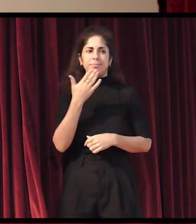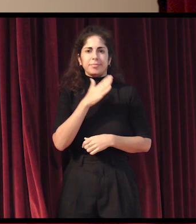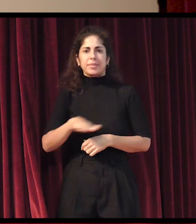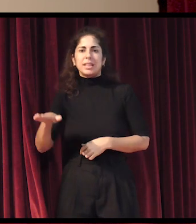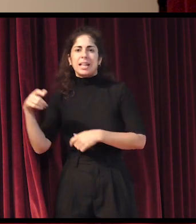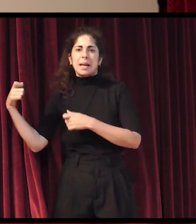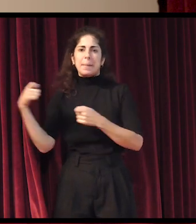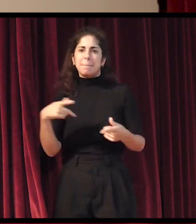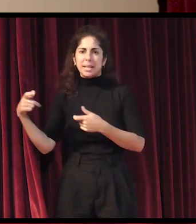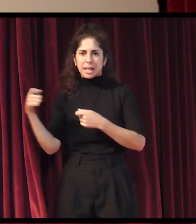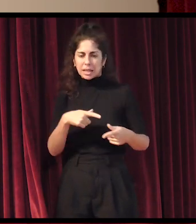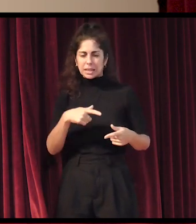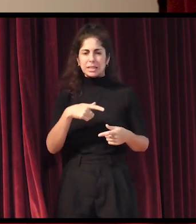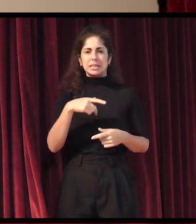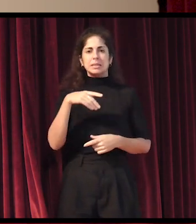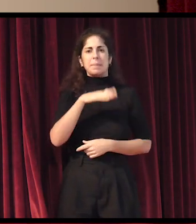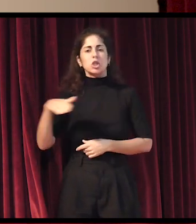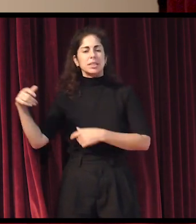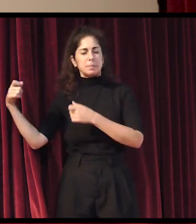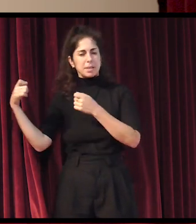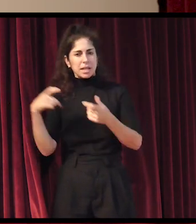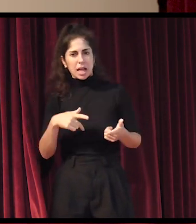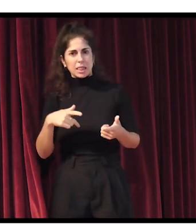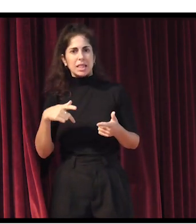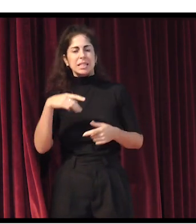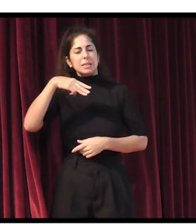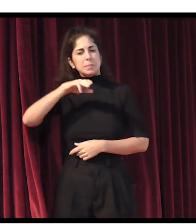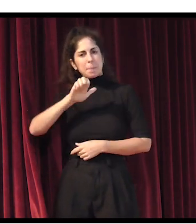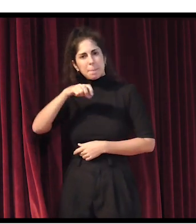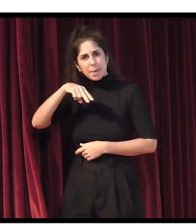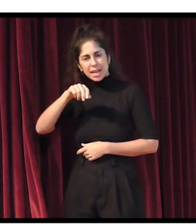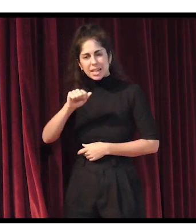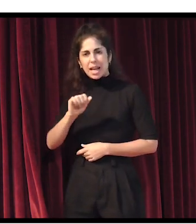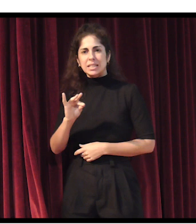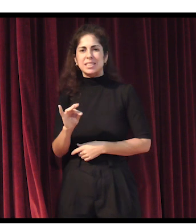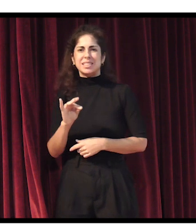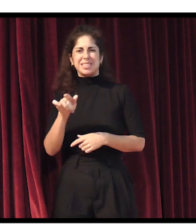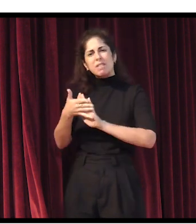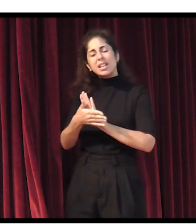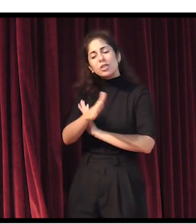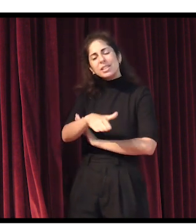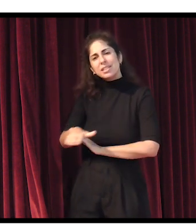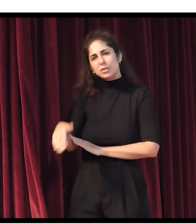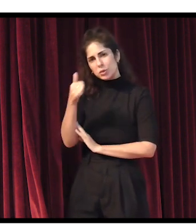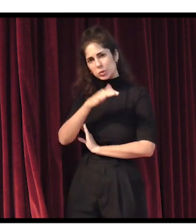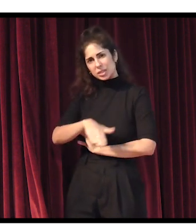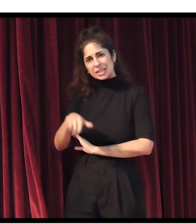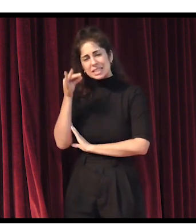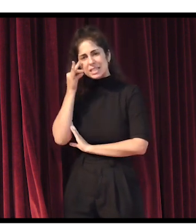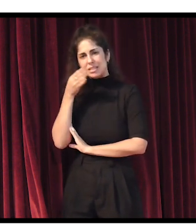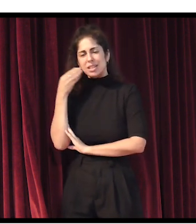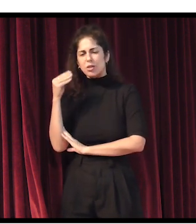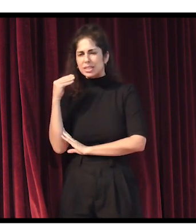menores, menores inmigrantes, menores, menas. Todas estas palabras, sabemos que son